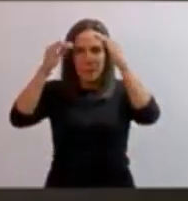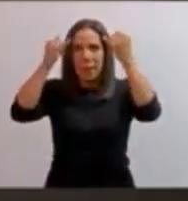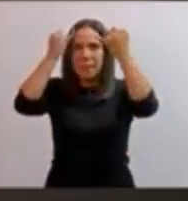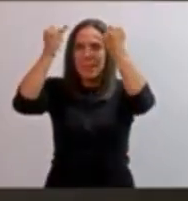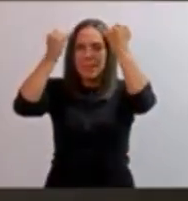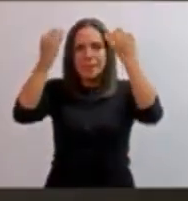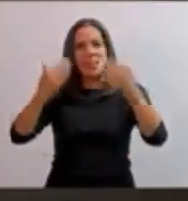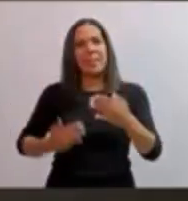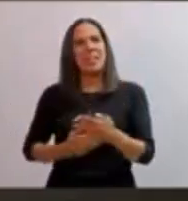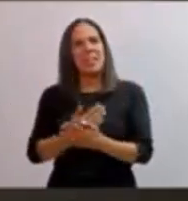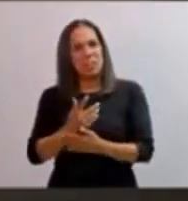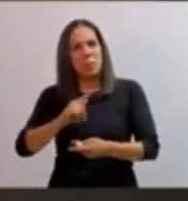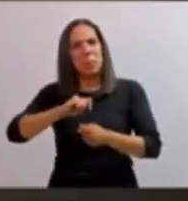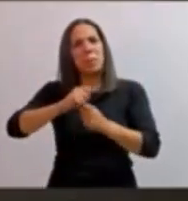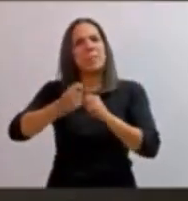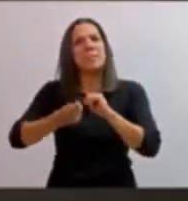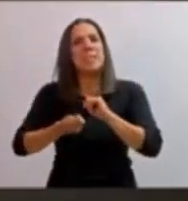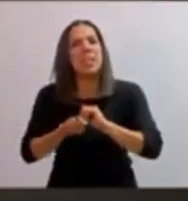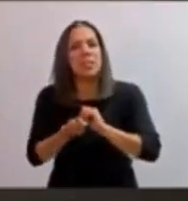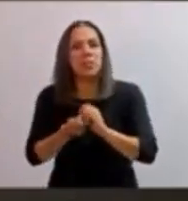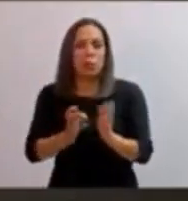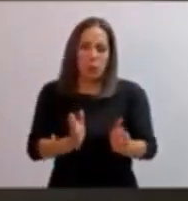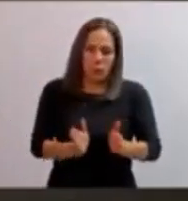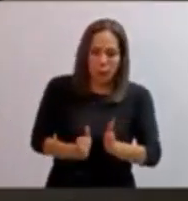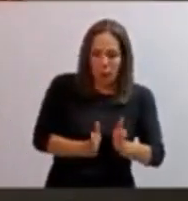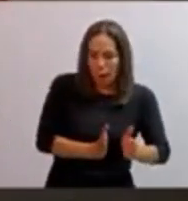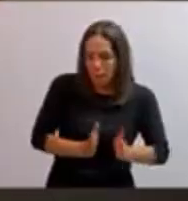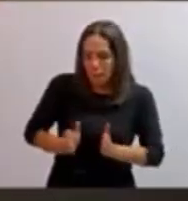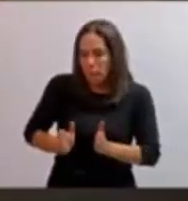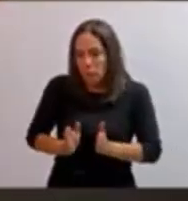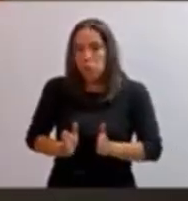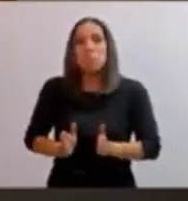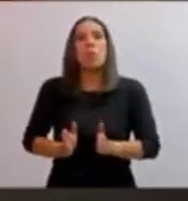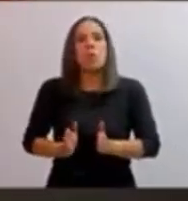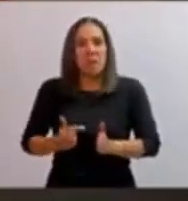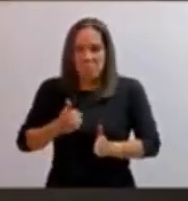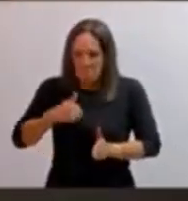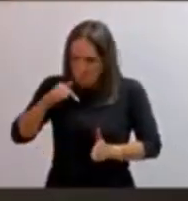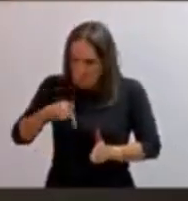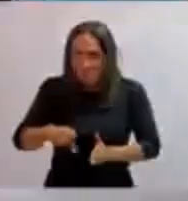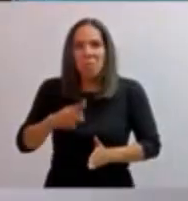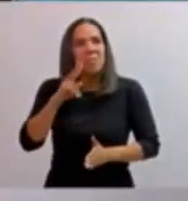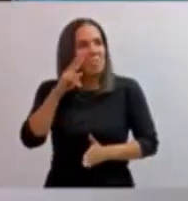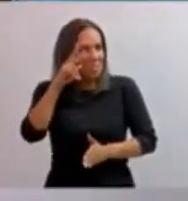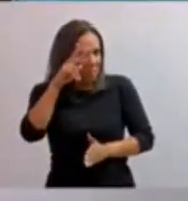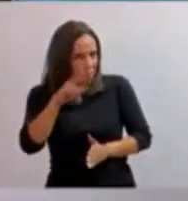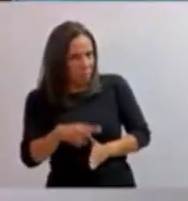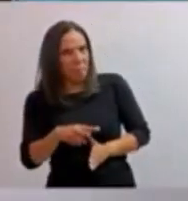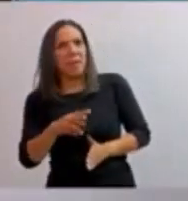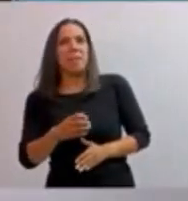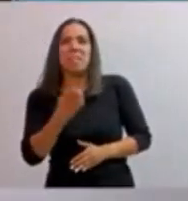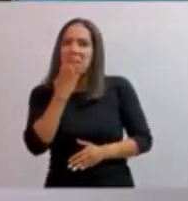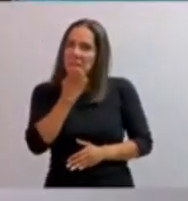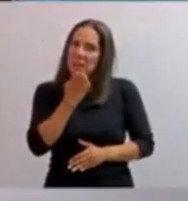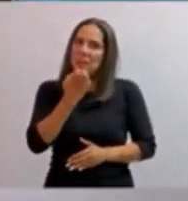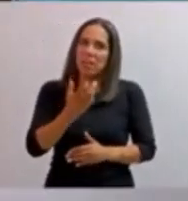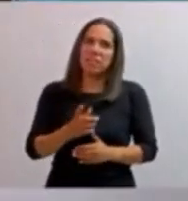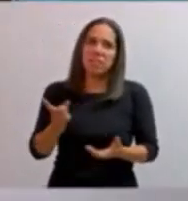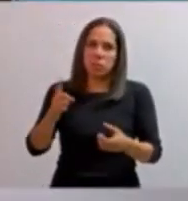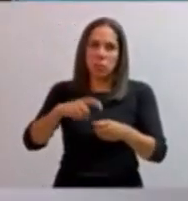estas transformaciones o de estos procesos que se empiezan a mirar en las escuelas, como dice Isabel, de una